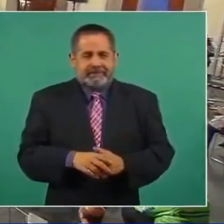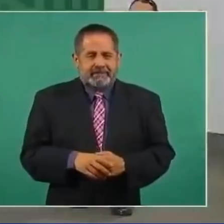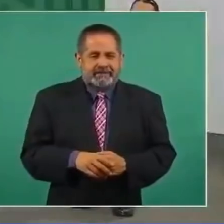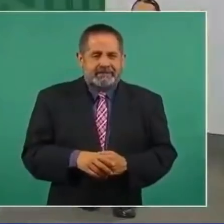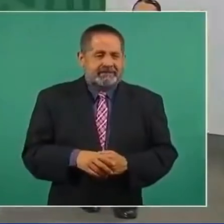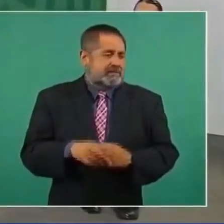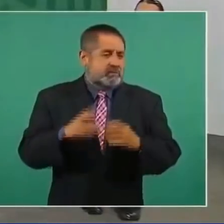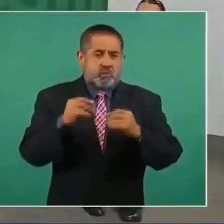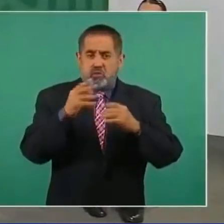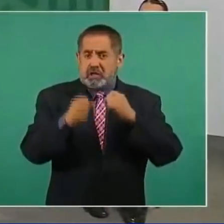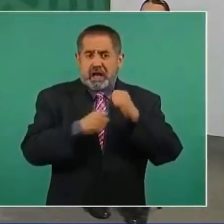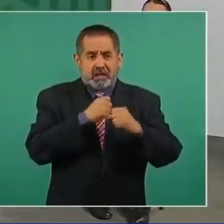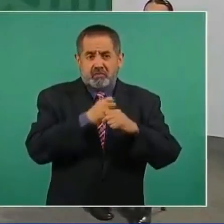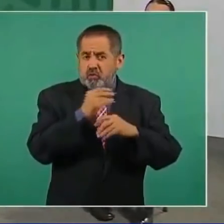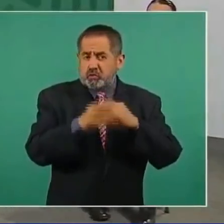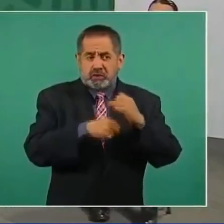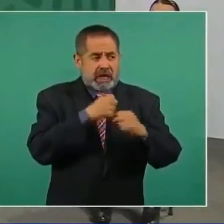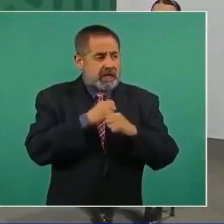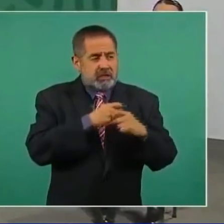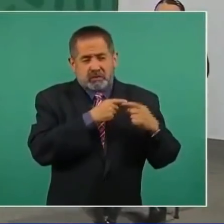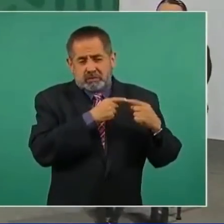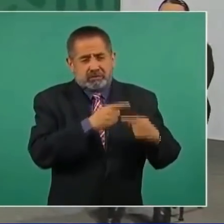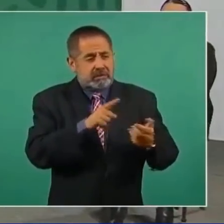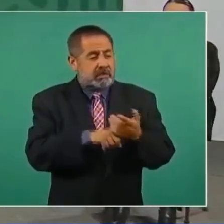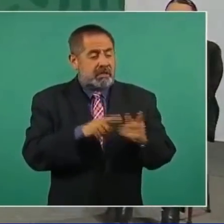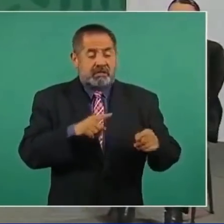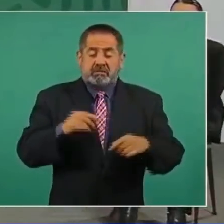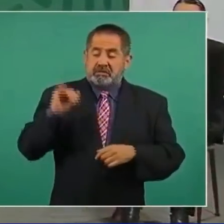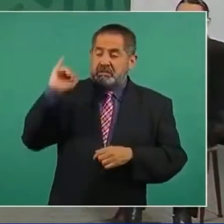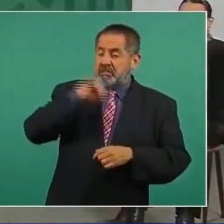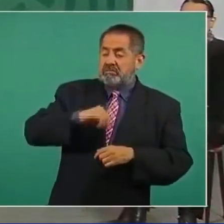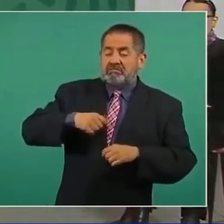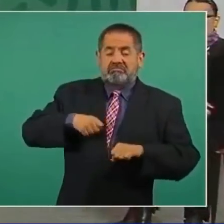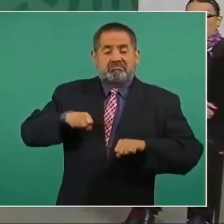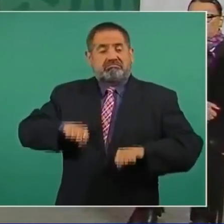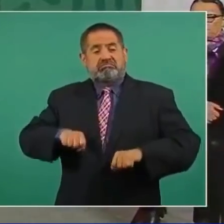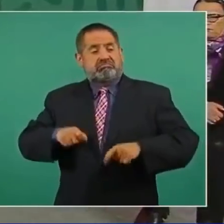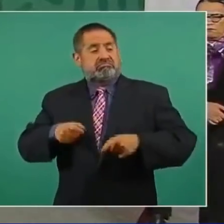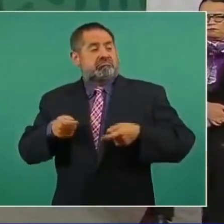Por décadas eran los jefes